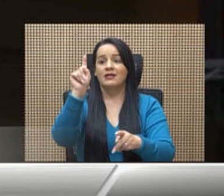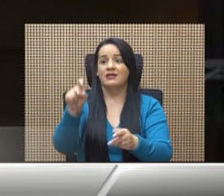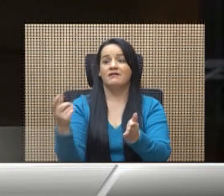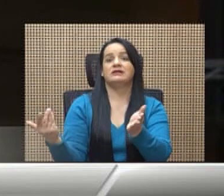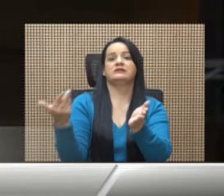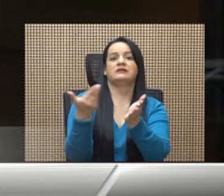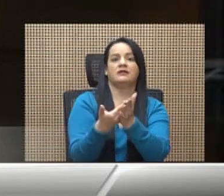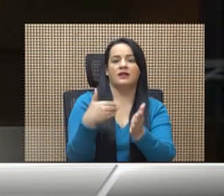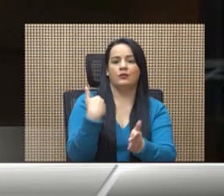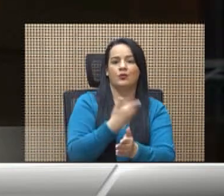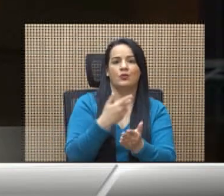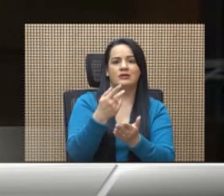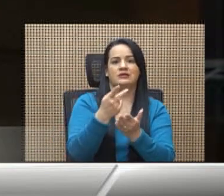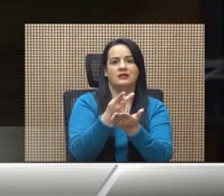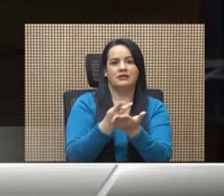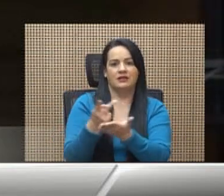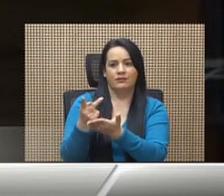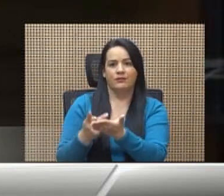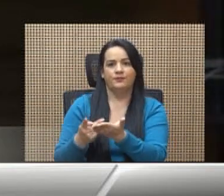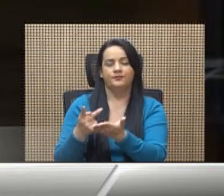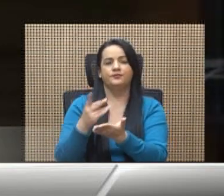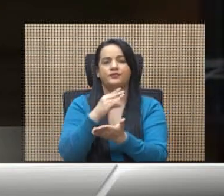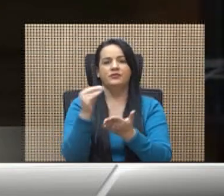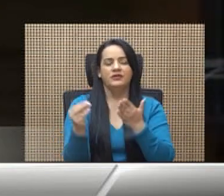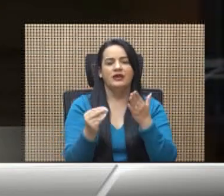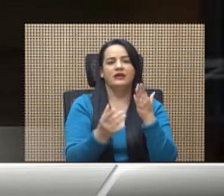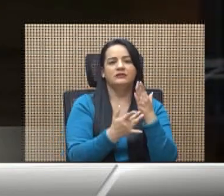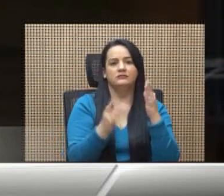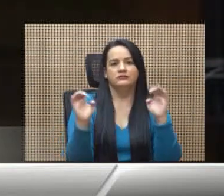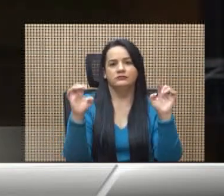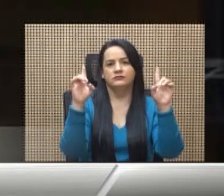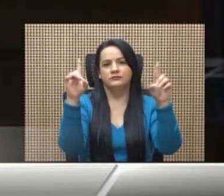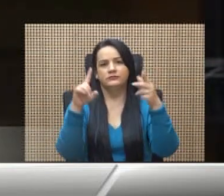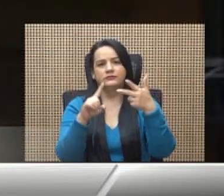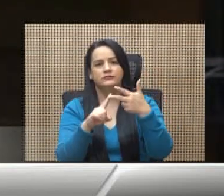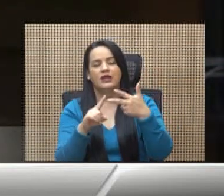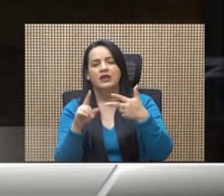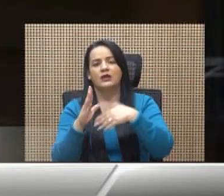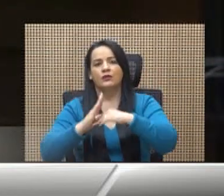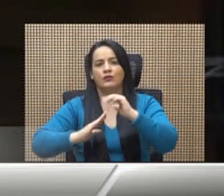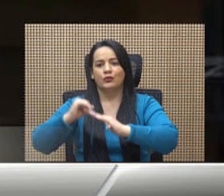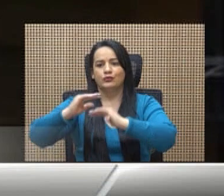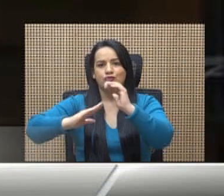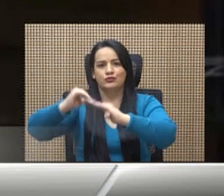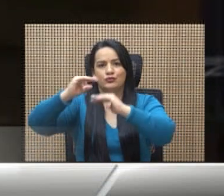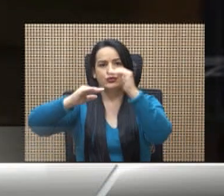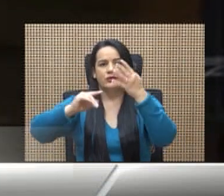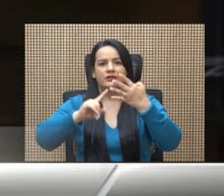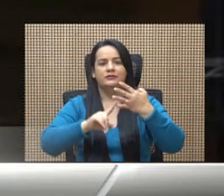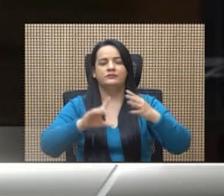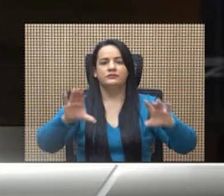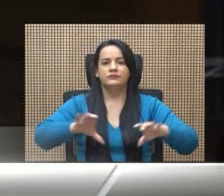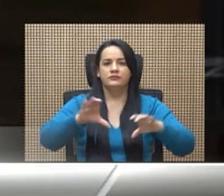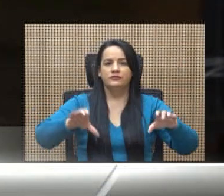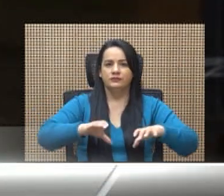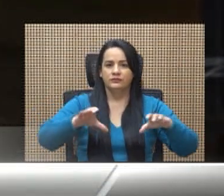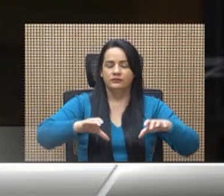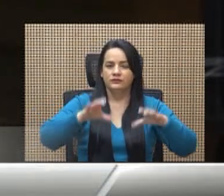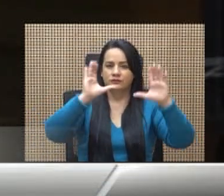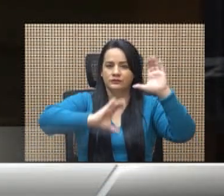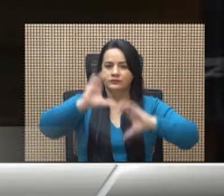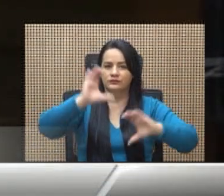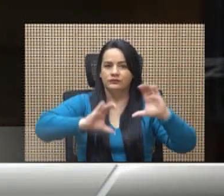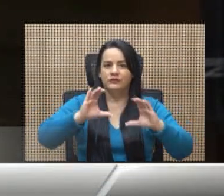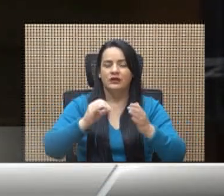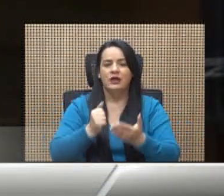de inversión en educación en tecnología e infraestructura en activación comercial en apoyo a